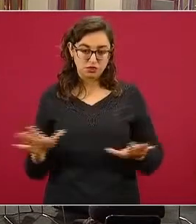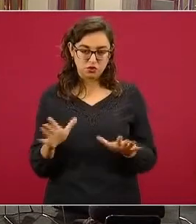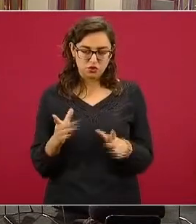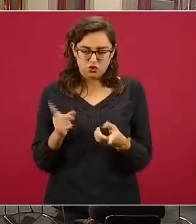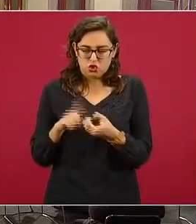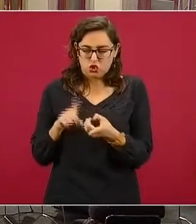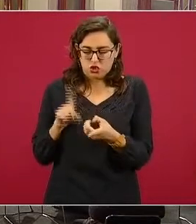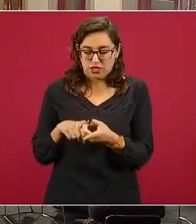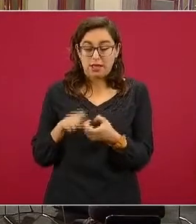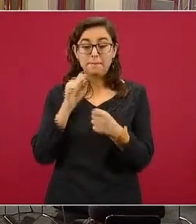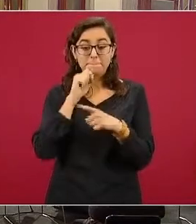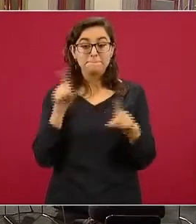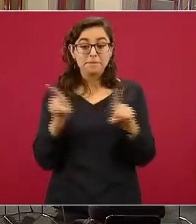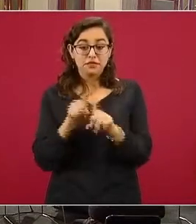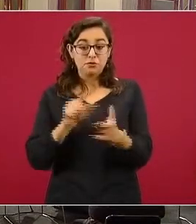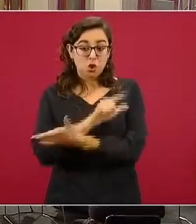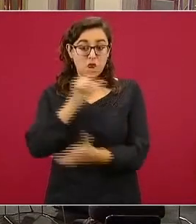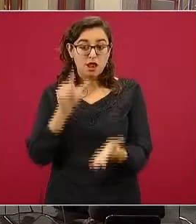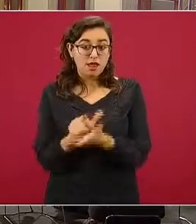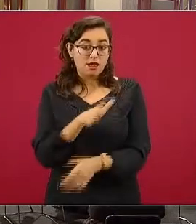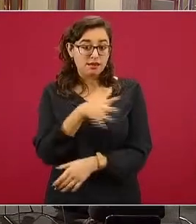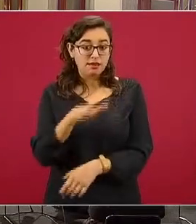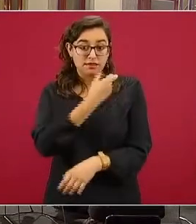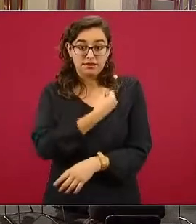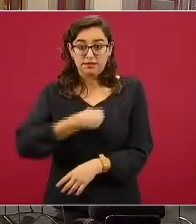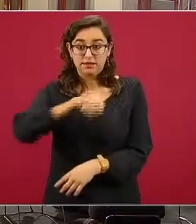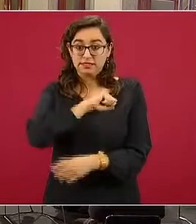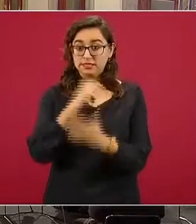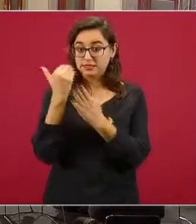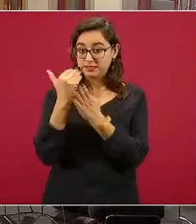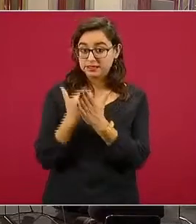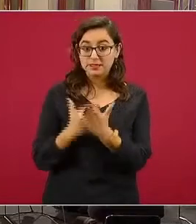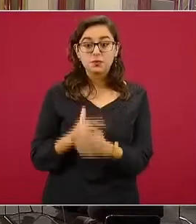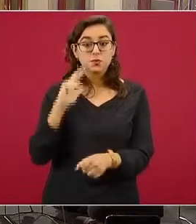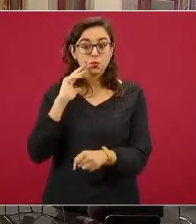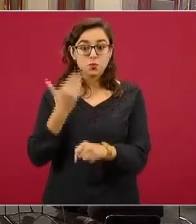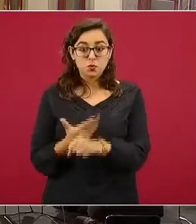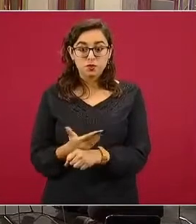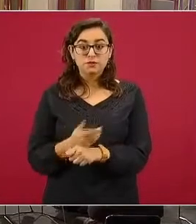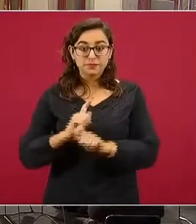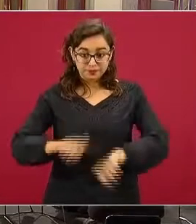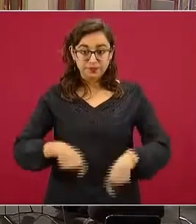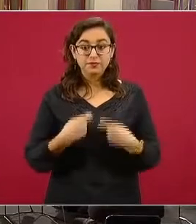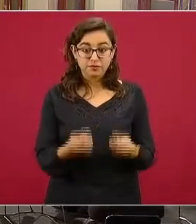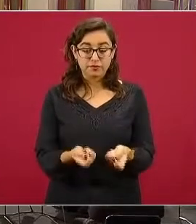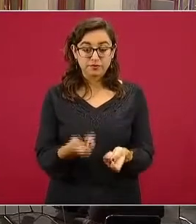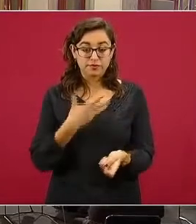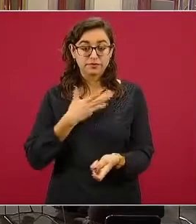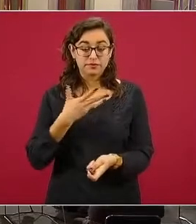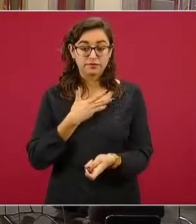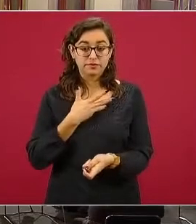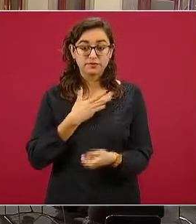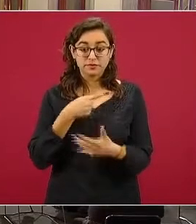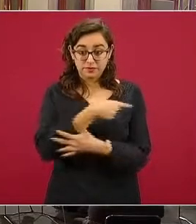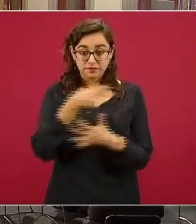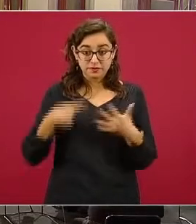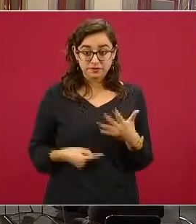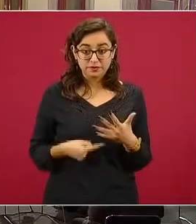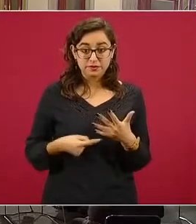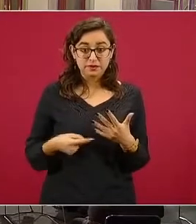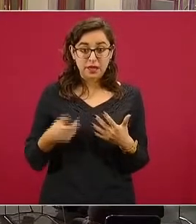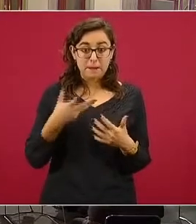la propia Ley General de Salud y demás disposiciones reglamentarias aplicables